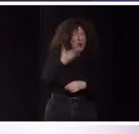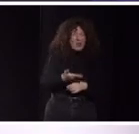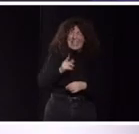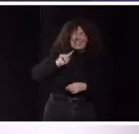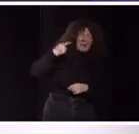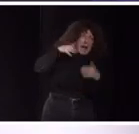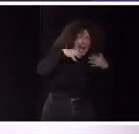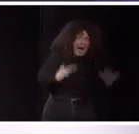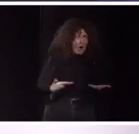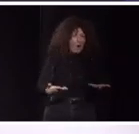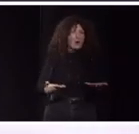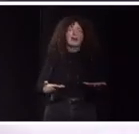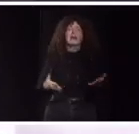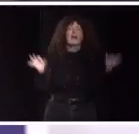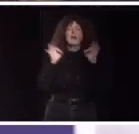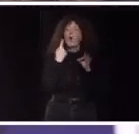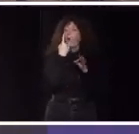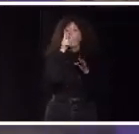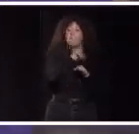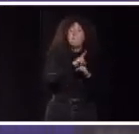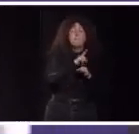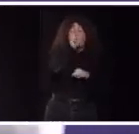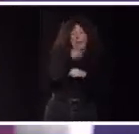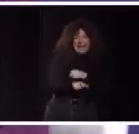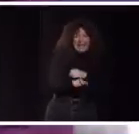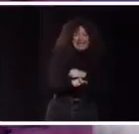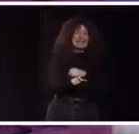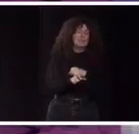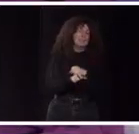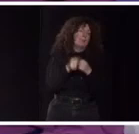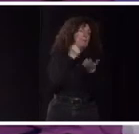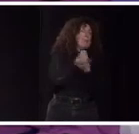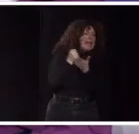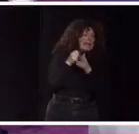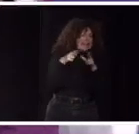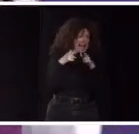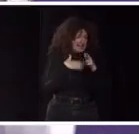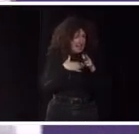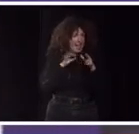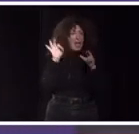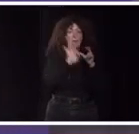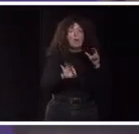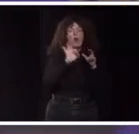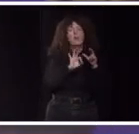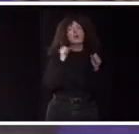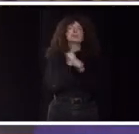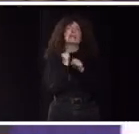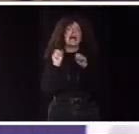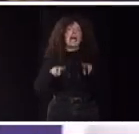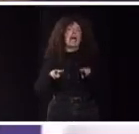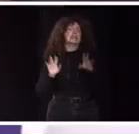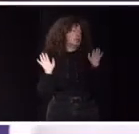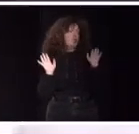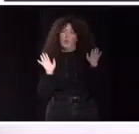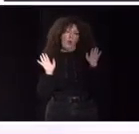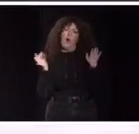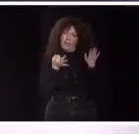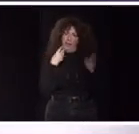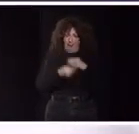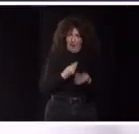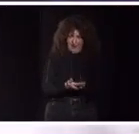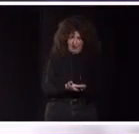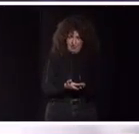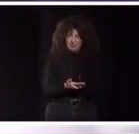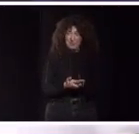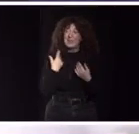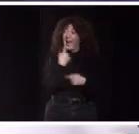nunca que no haya un militante o una militante de Podemos sin tarea. Y además de